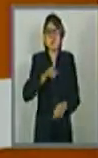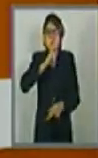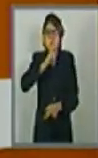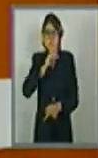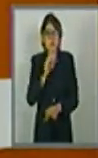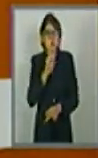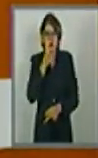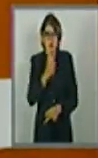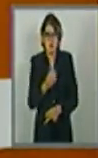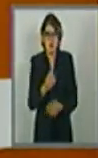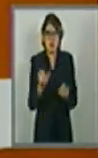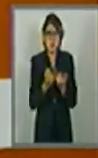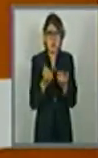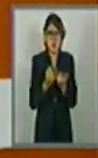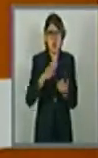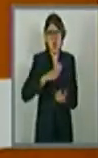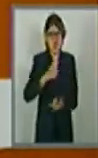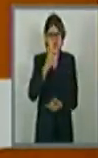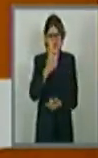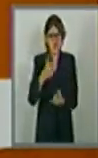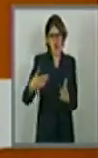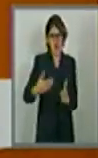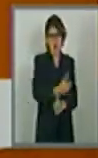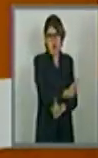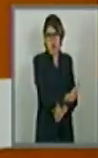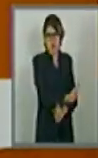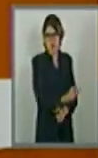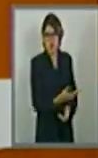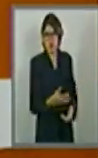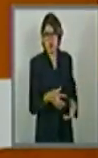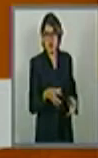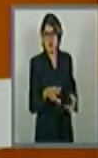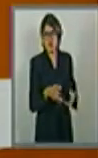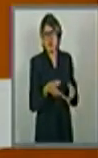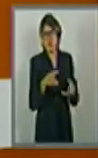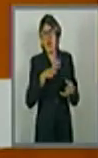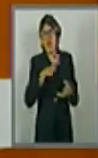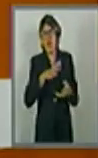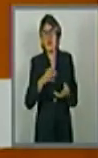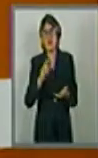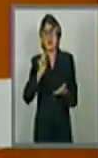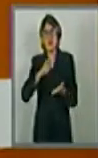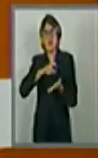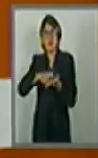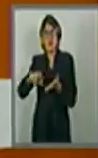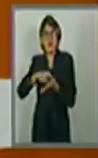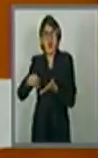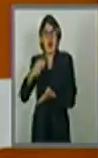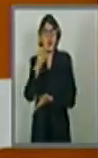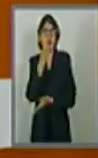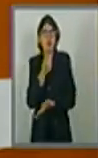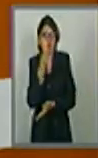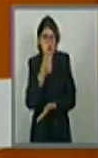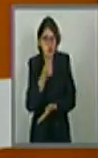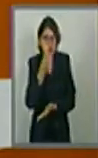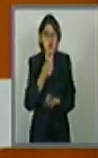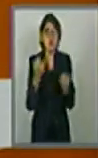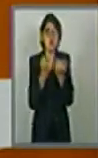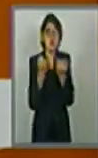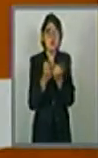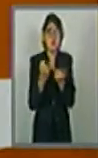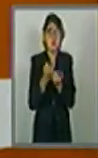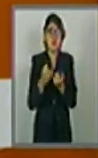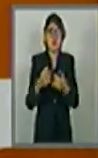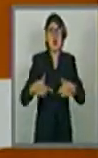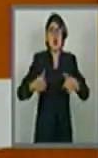existe un desvío de recursos para despensas para botas de dulces para regalos que